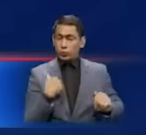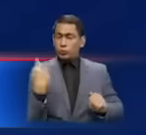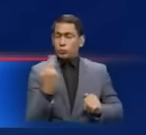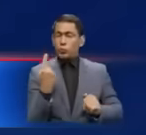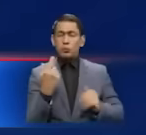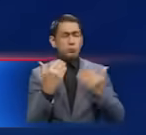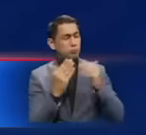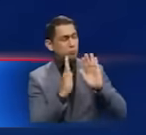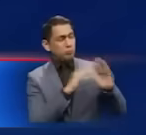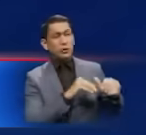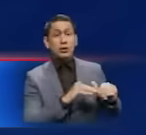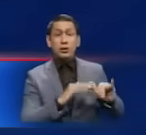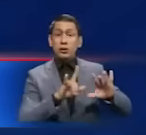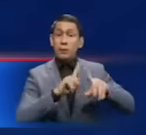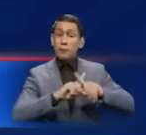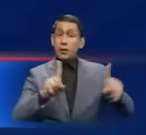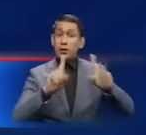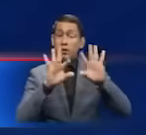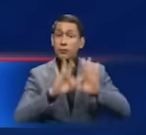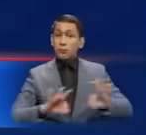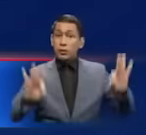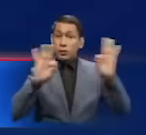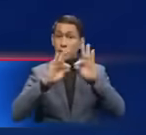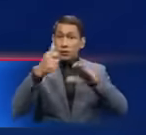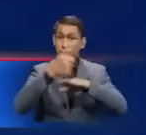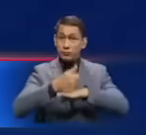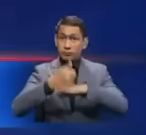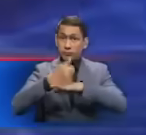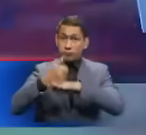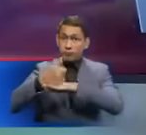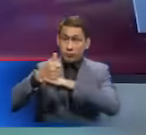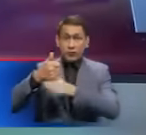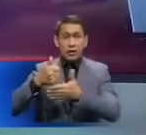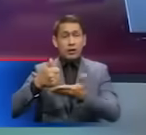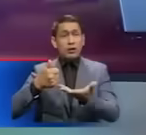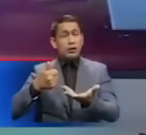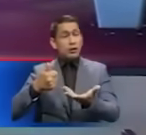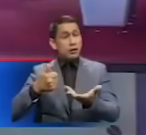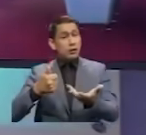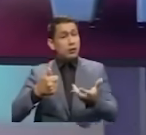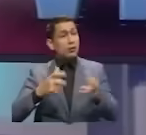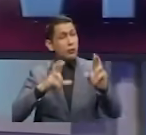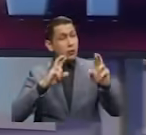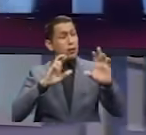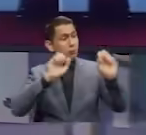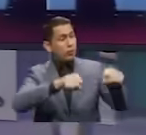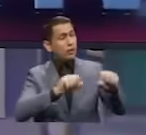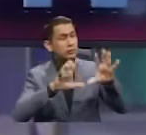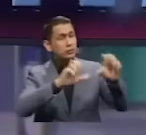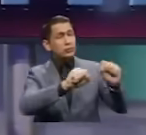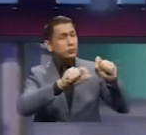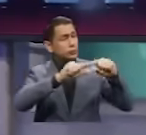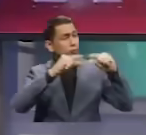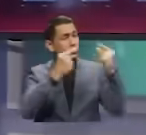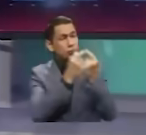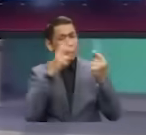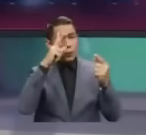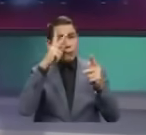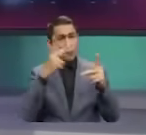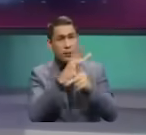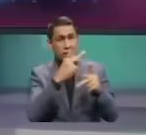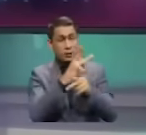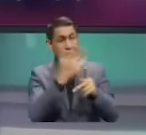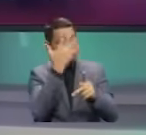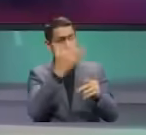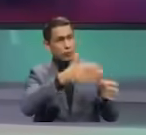las autoridades puedan resolver lo más pronto posible y obviamente dar con estos líderes de bandas organizadas que han hecho las